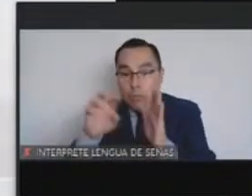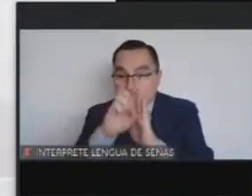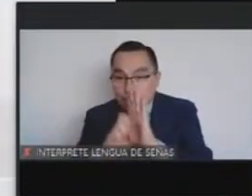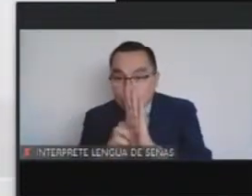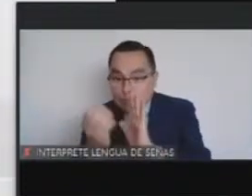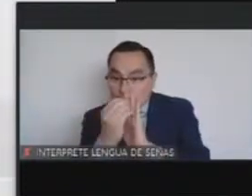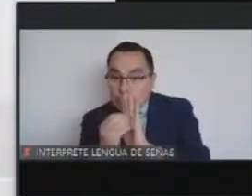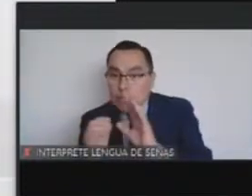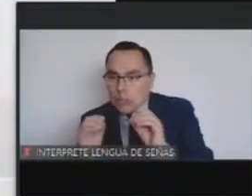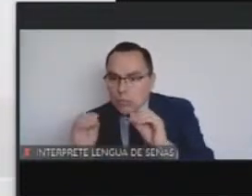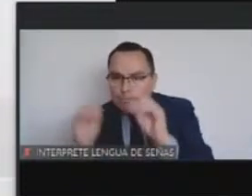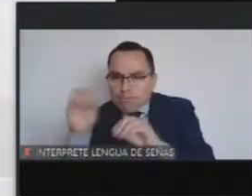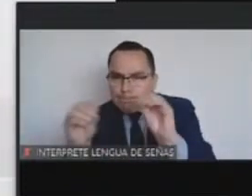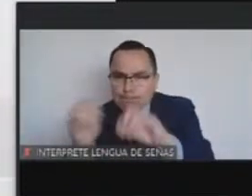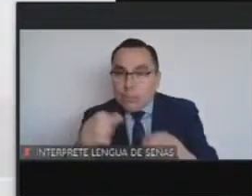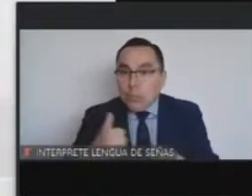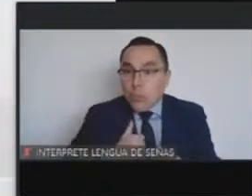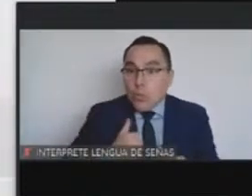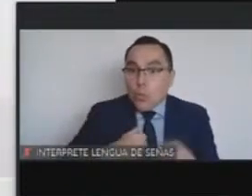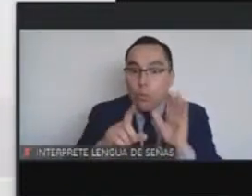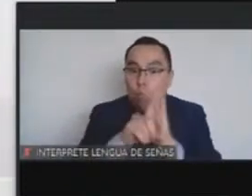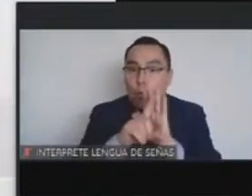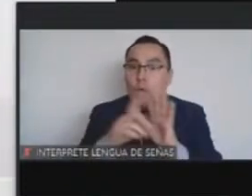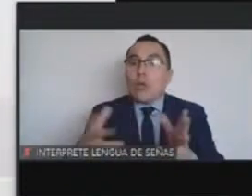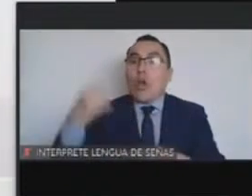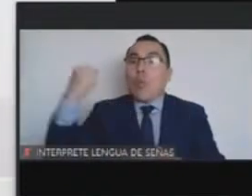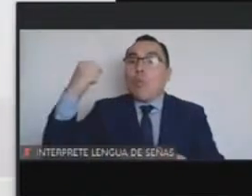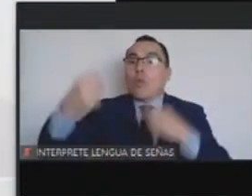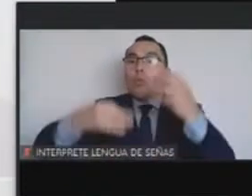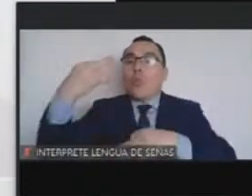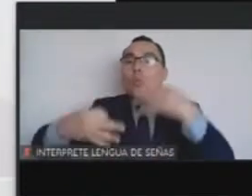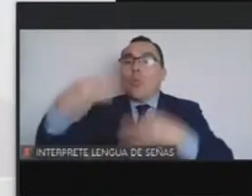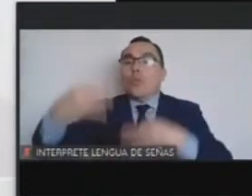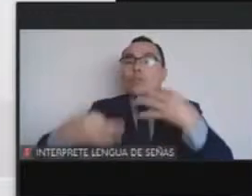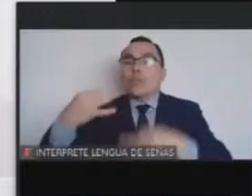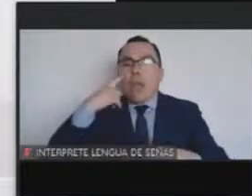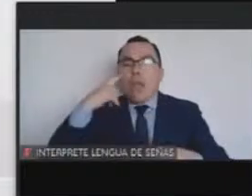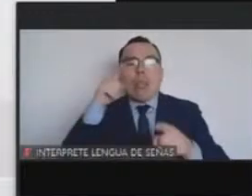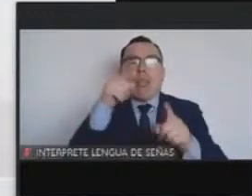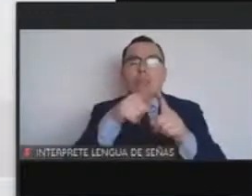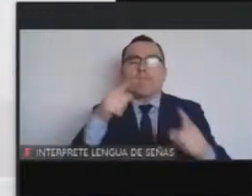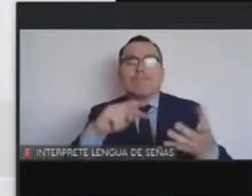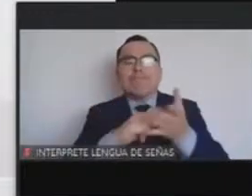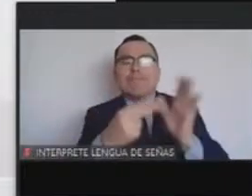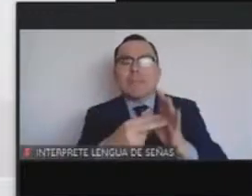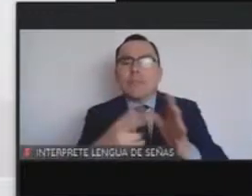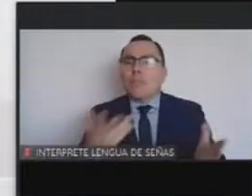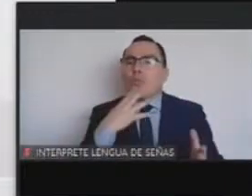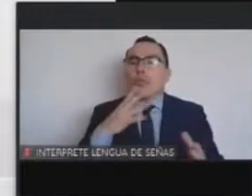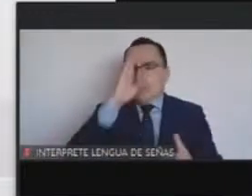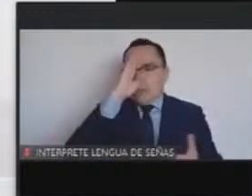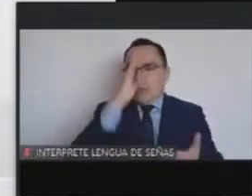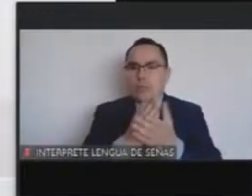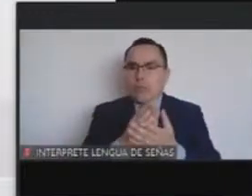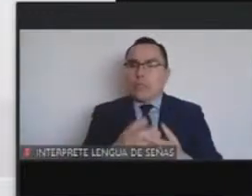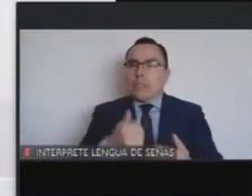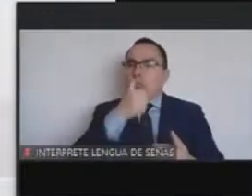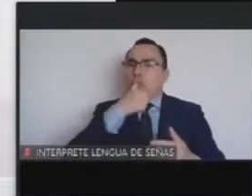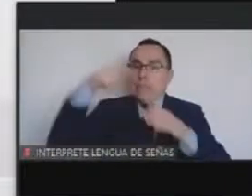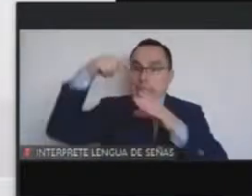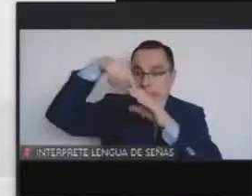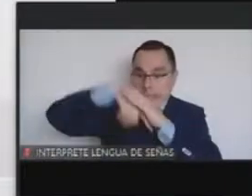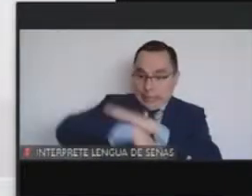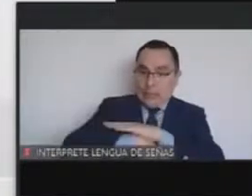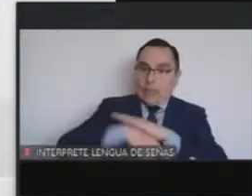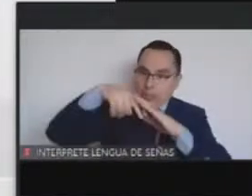la manera en cómo hemos tratado o cómo el Poder Judicial ha abordado este tipo de cuestiones son más bien por decisiones internas, ¿no? No es precisamente por